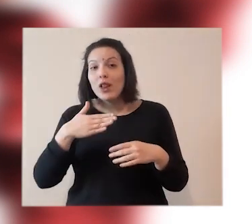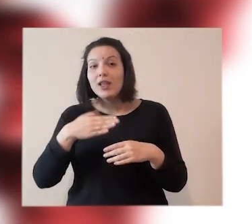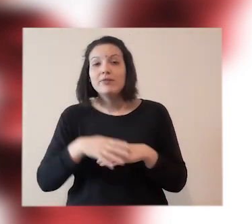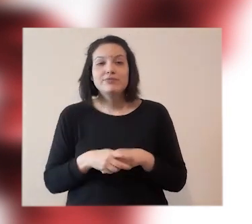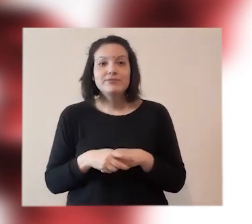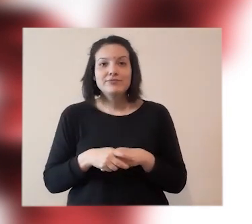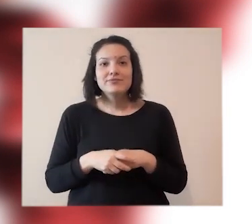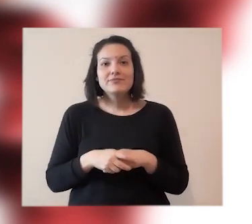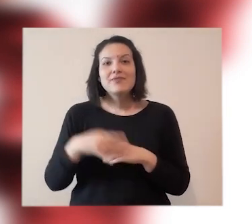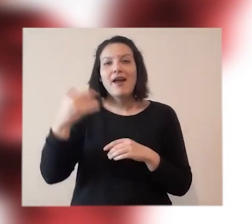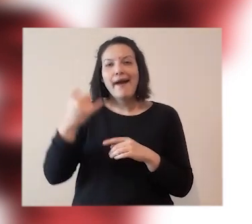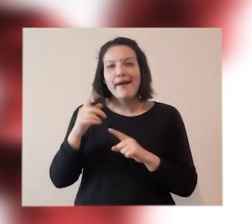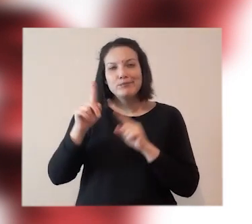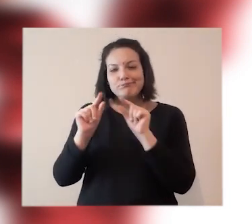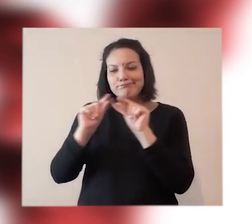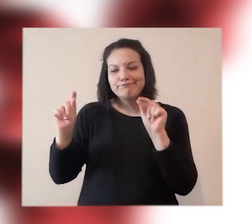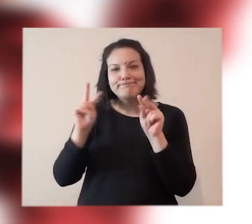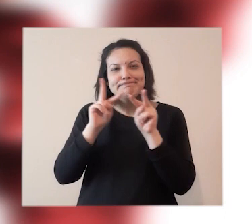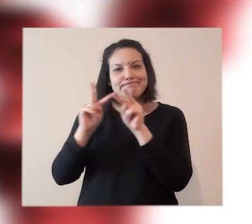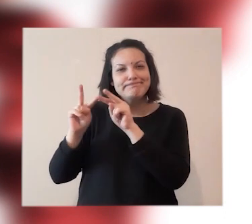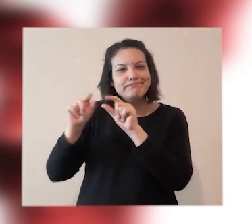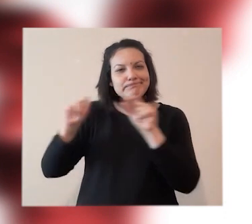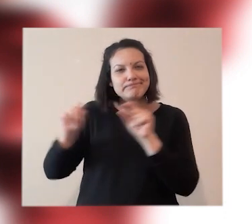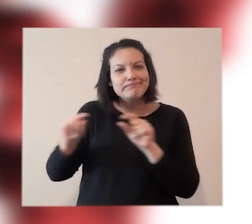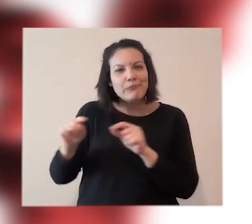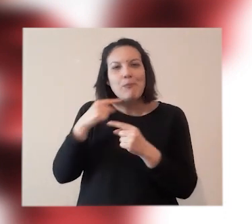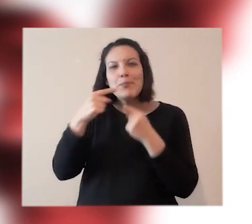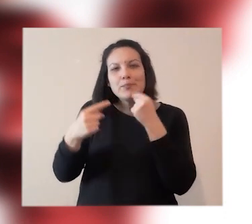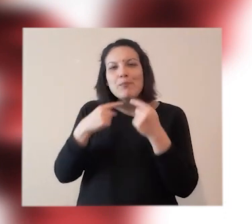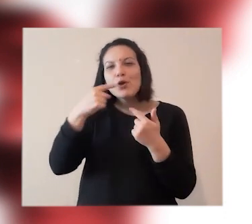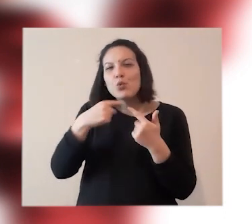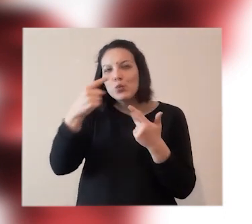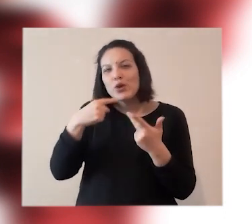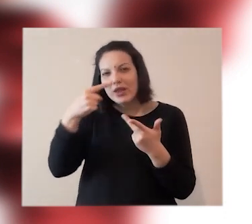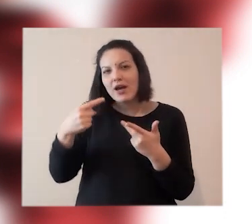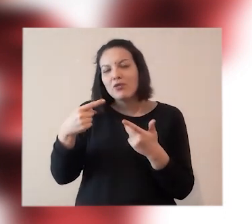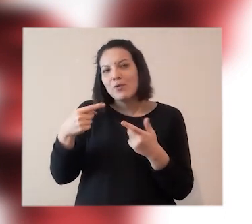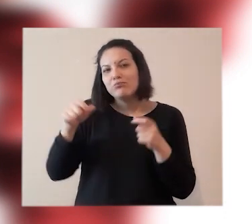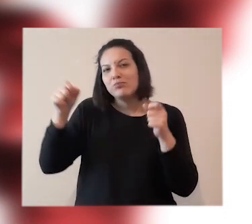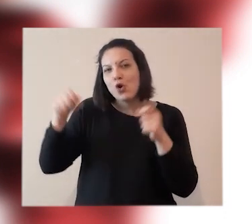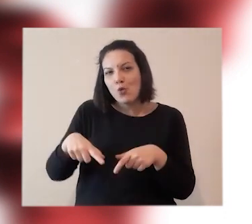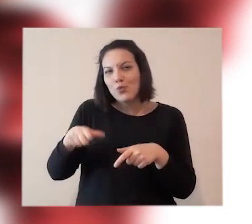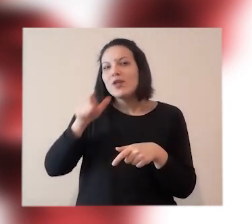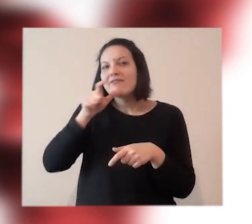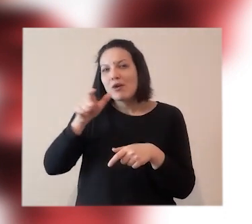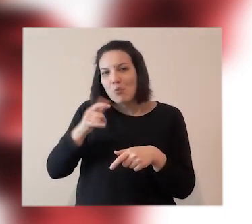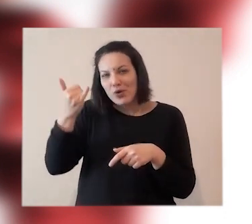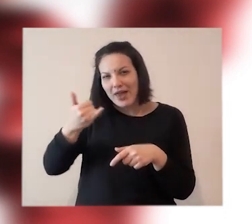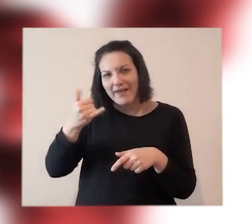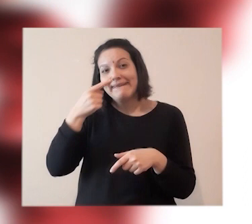acá unos sitios de preguntas frecuentes con su respuesta, que me parece interesante dejárselo a estos